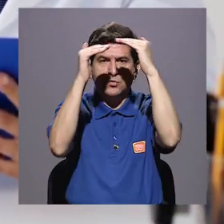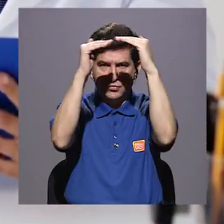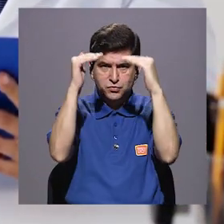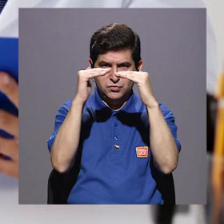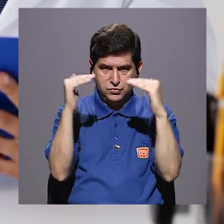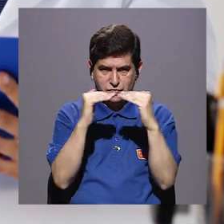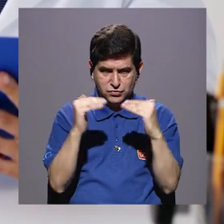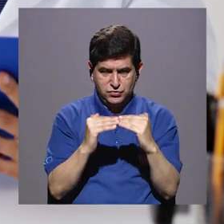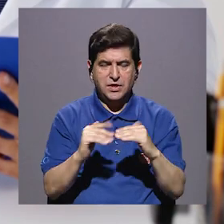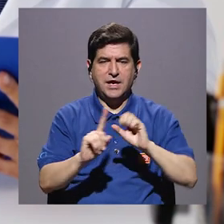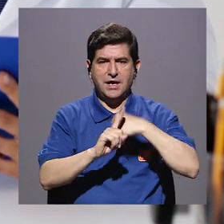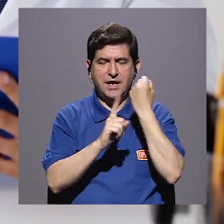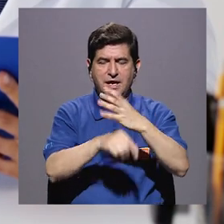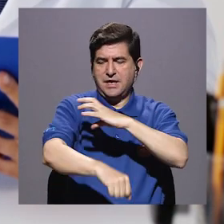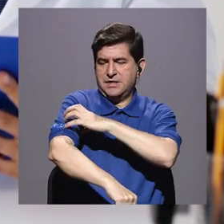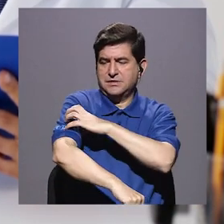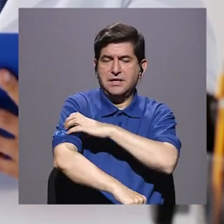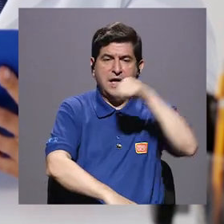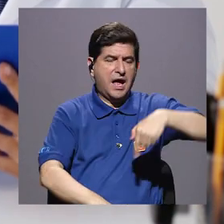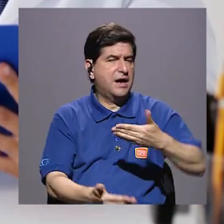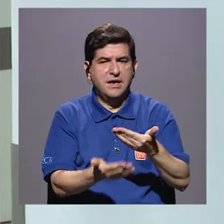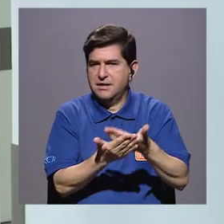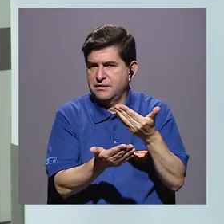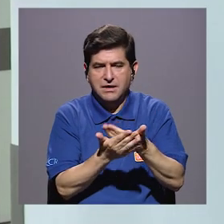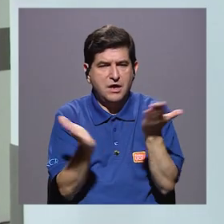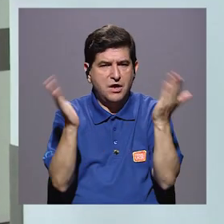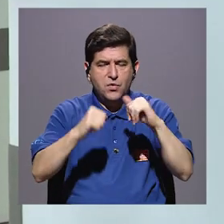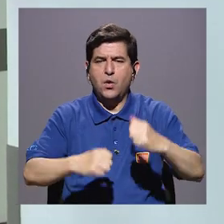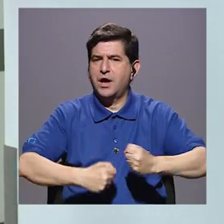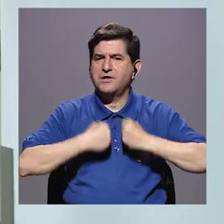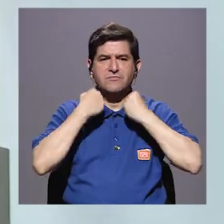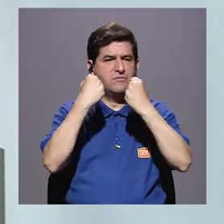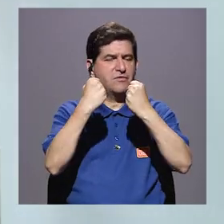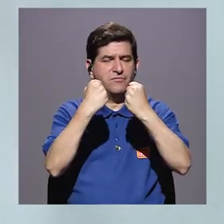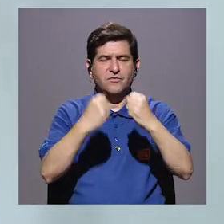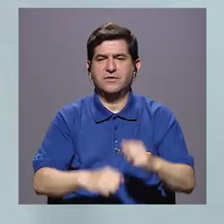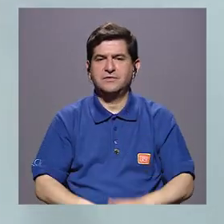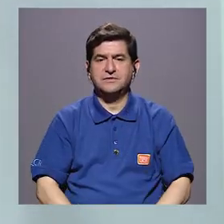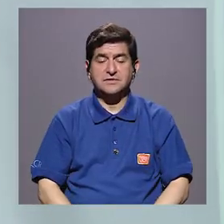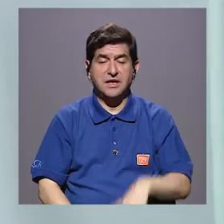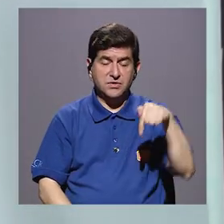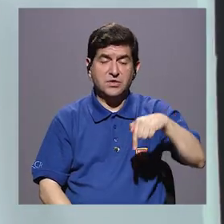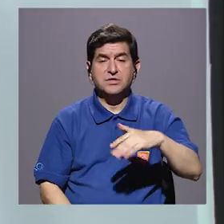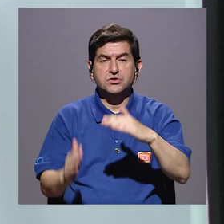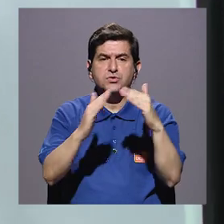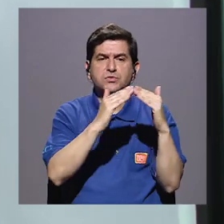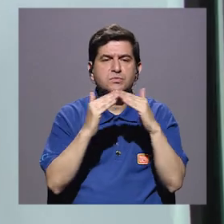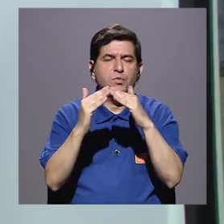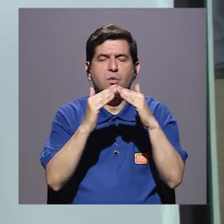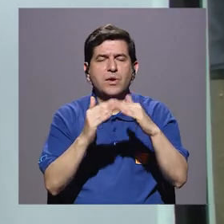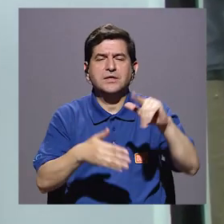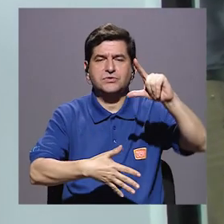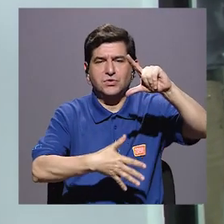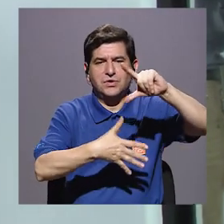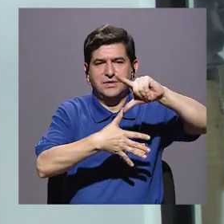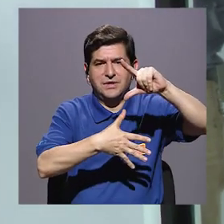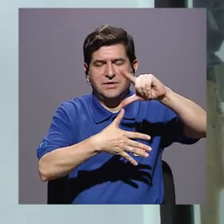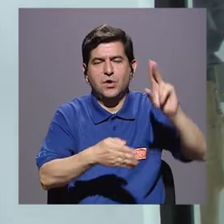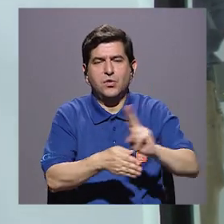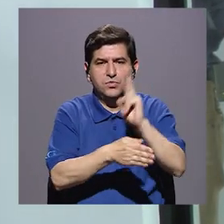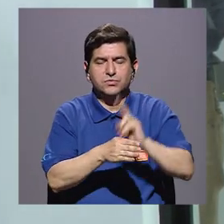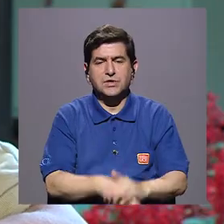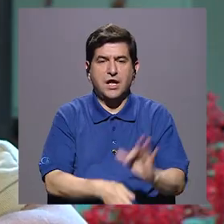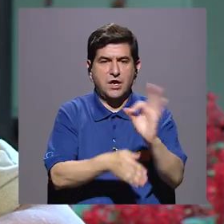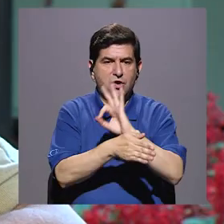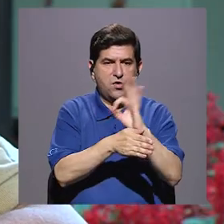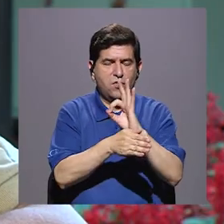muscular. En nuestro país no encontré evidencia sobre la fuerza muscular, entonces se toman valores de una población latinoamericana. Y la